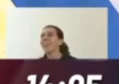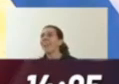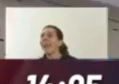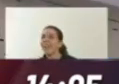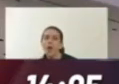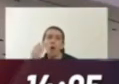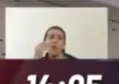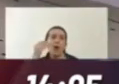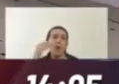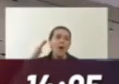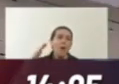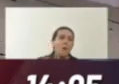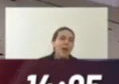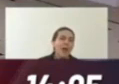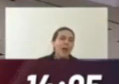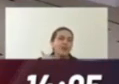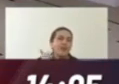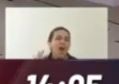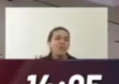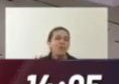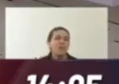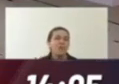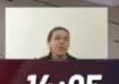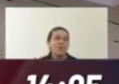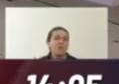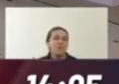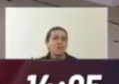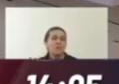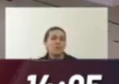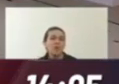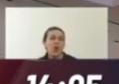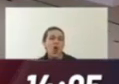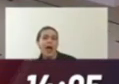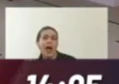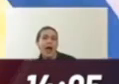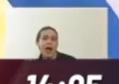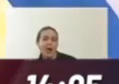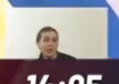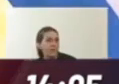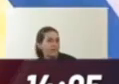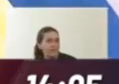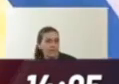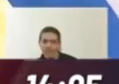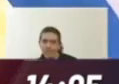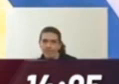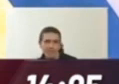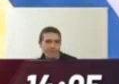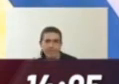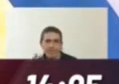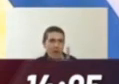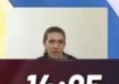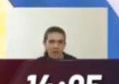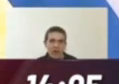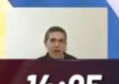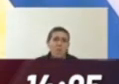que la cosa estaba contenida. Y la situación no está contenida. Está todavía muy lejos de